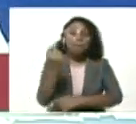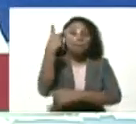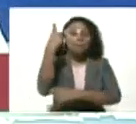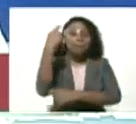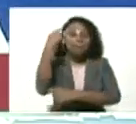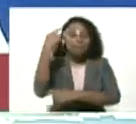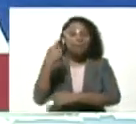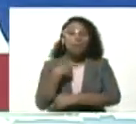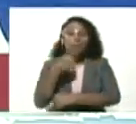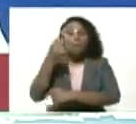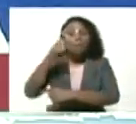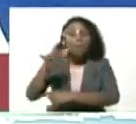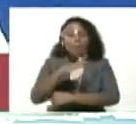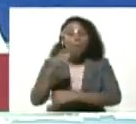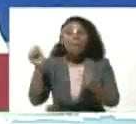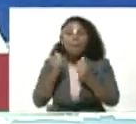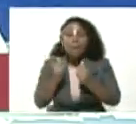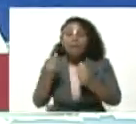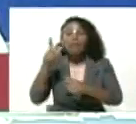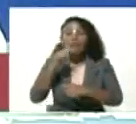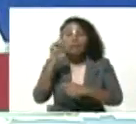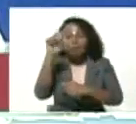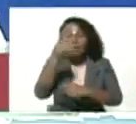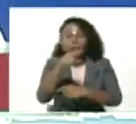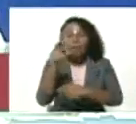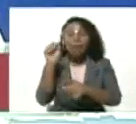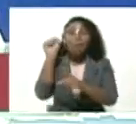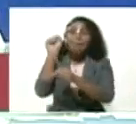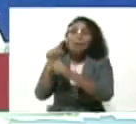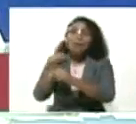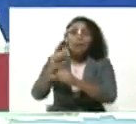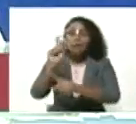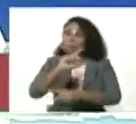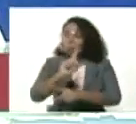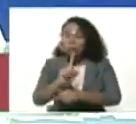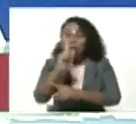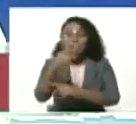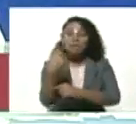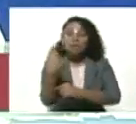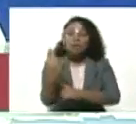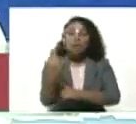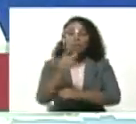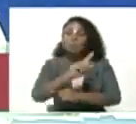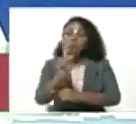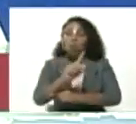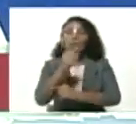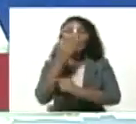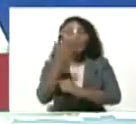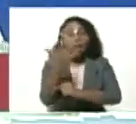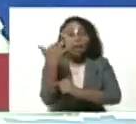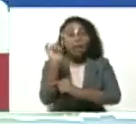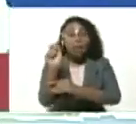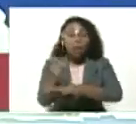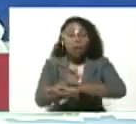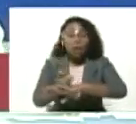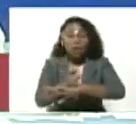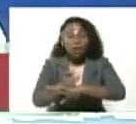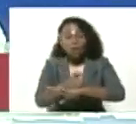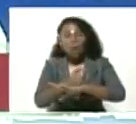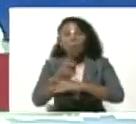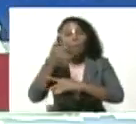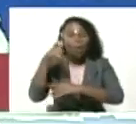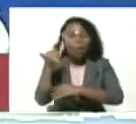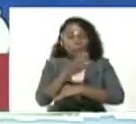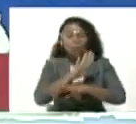pueblo de Mérida, pueblo de Tovar, ustedes no están huérfanos, ustedes no están solos, Ustedes tienen gobierno, tienen